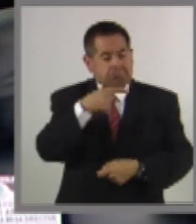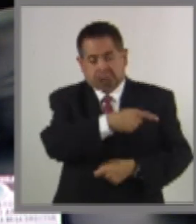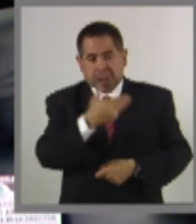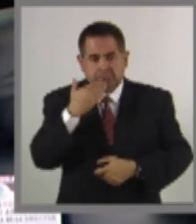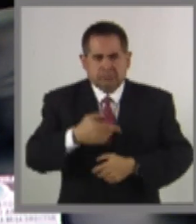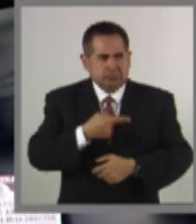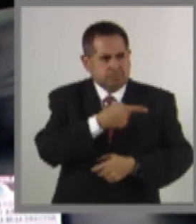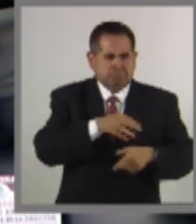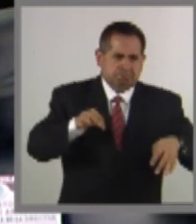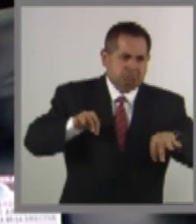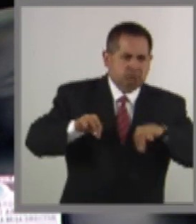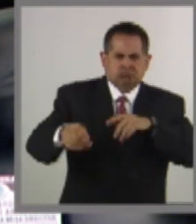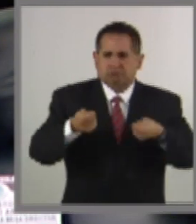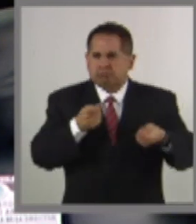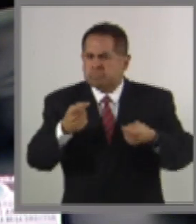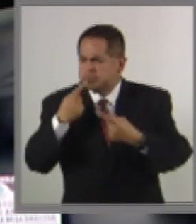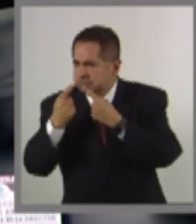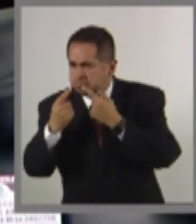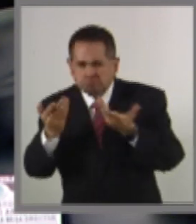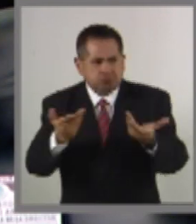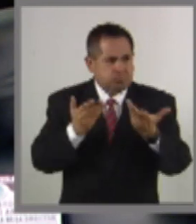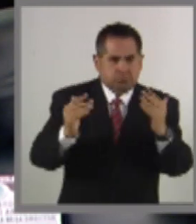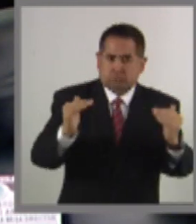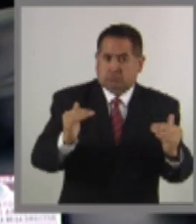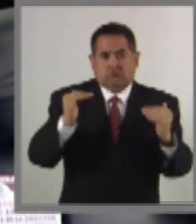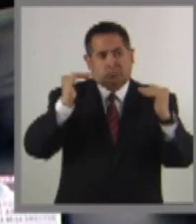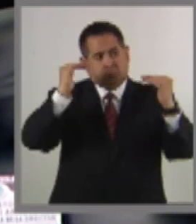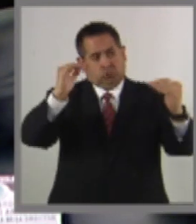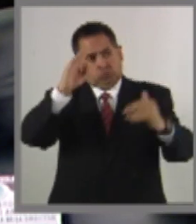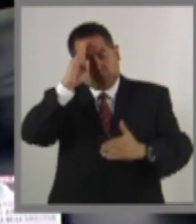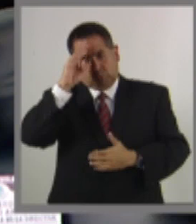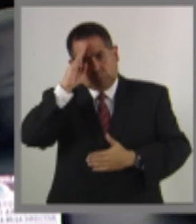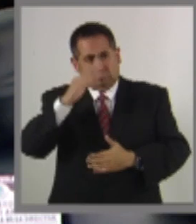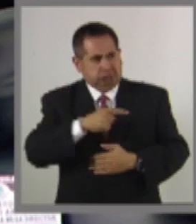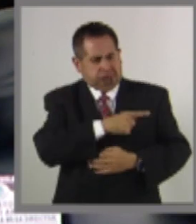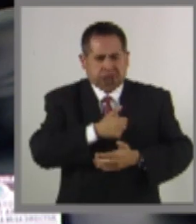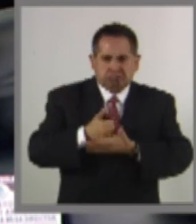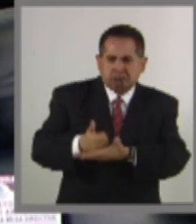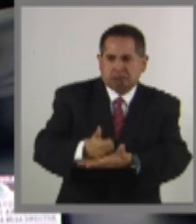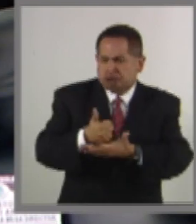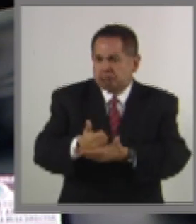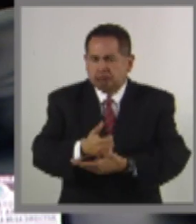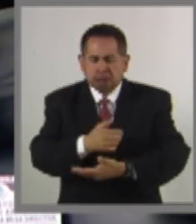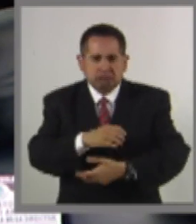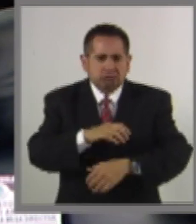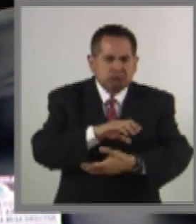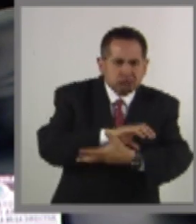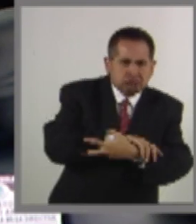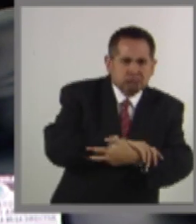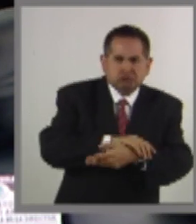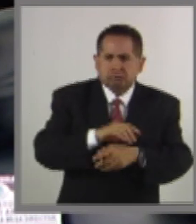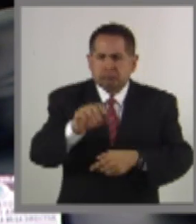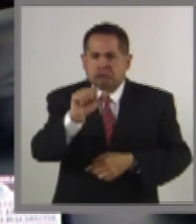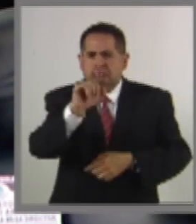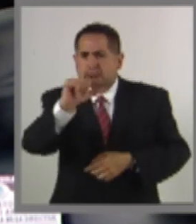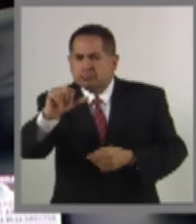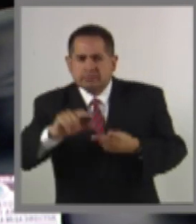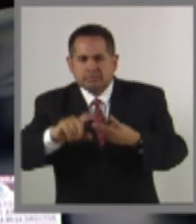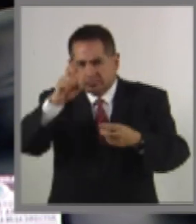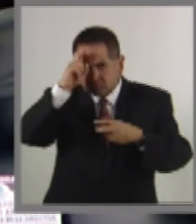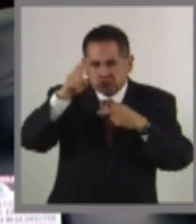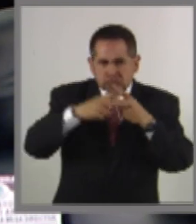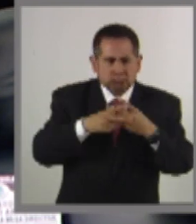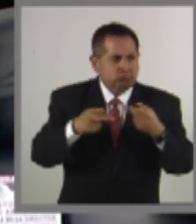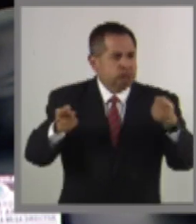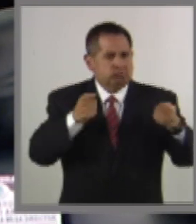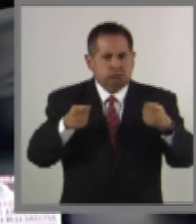su trabajo de diplomacia parlamentaria fue relevante. Ayudó y estrechó lazos con Asia y con Europa, y bajo